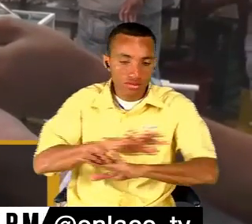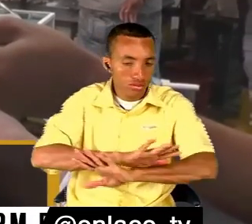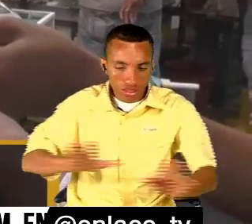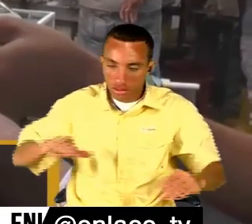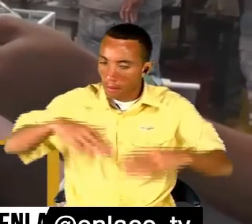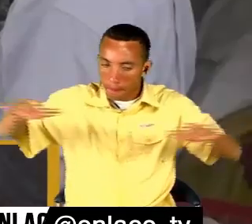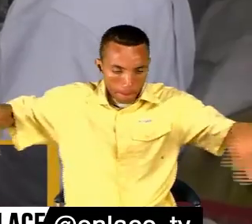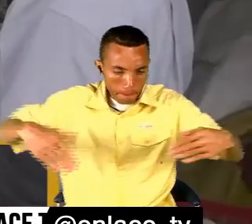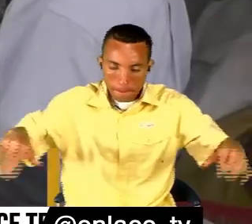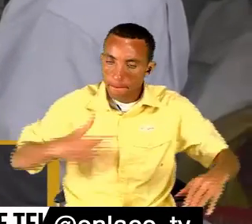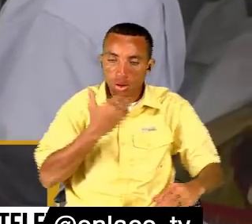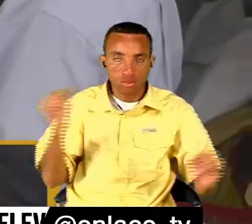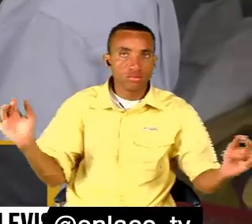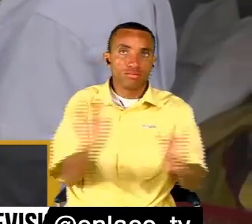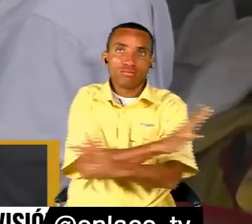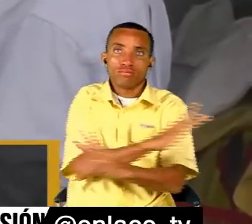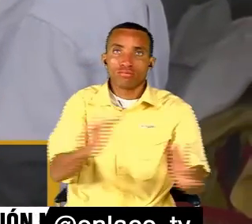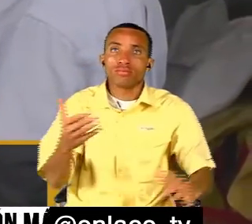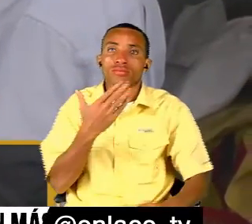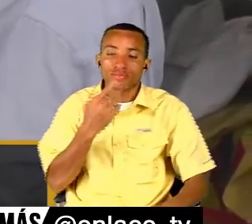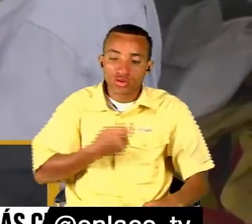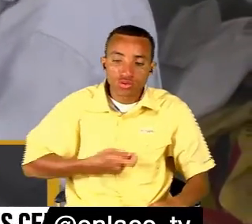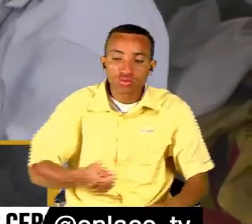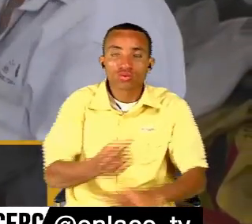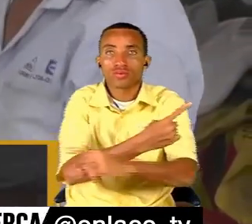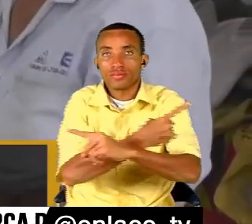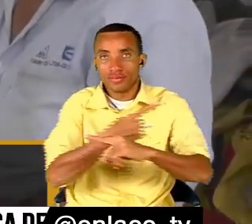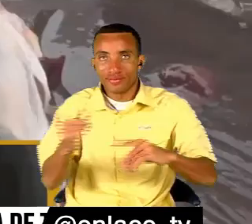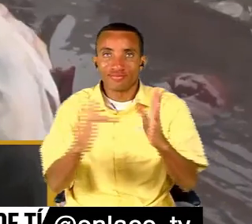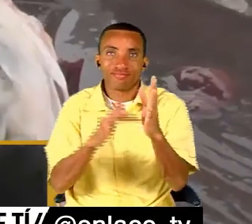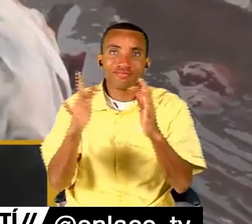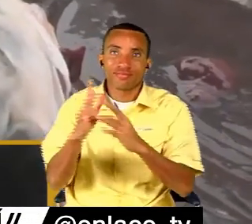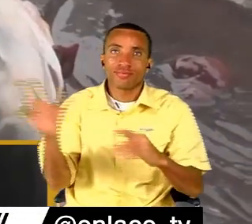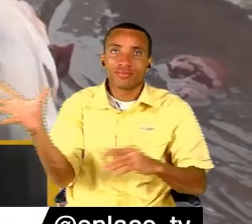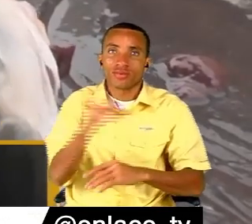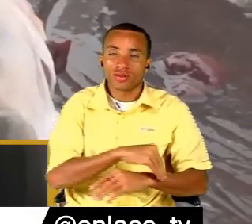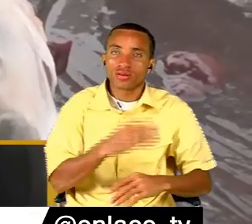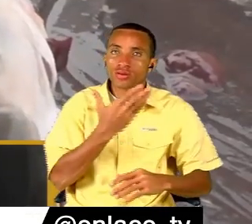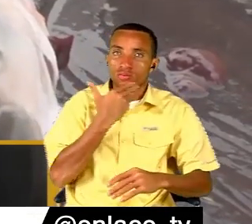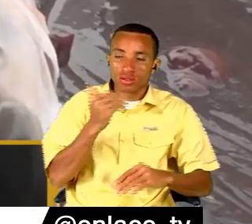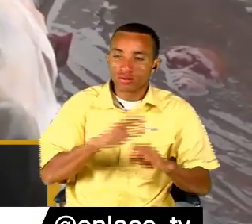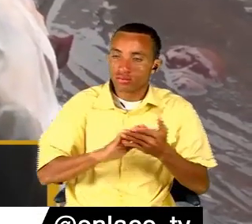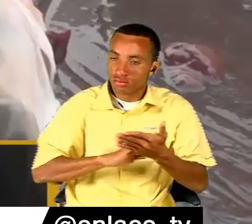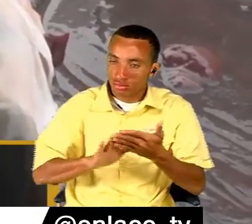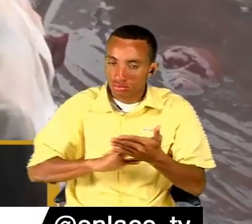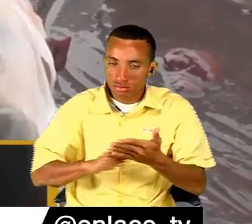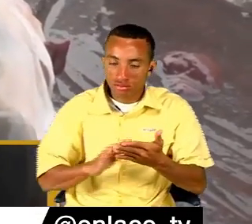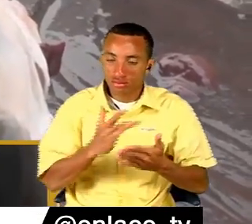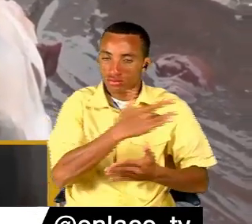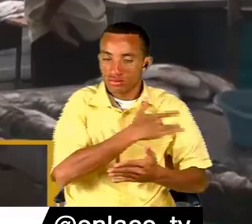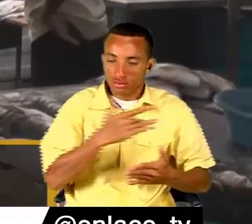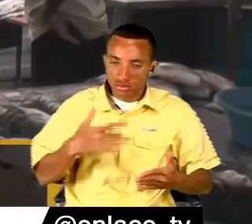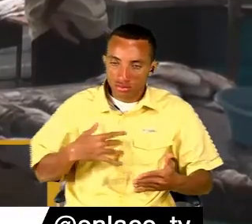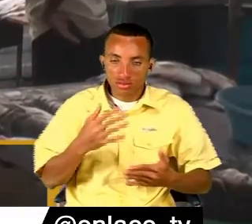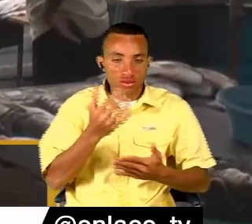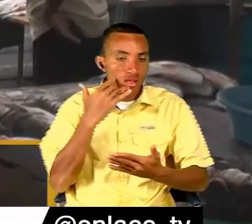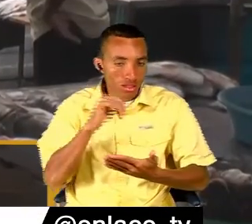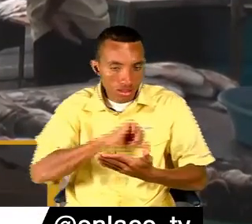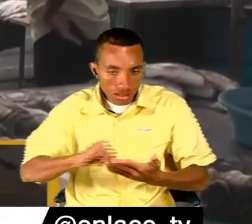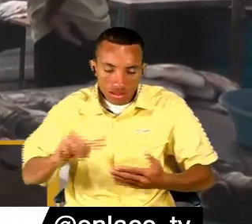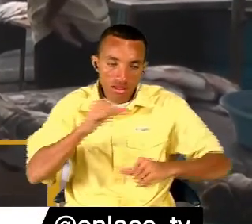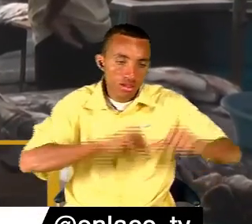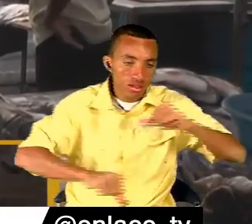el sector del muelle. Se acerca la Semana Mayor y los comerciantes se percataron de mejorar las condiciones higiénicas y sanitarias para la venta y